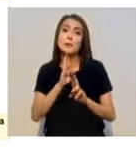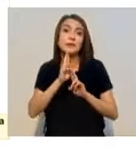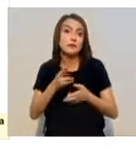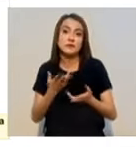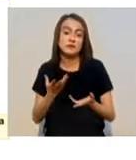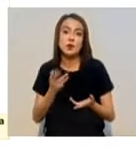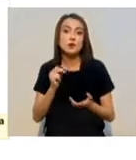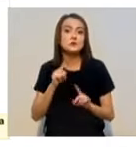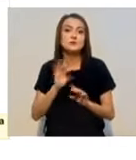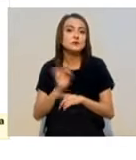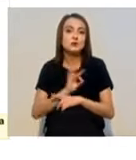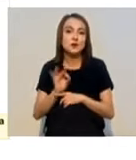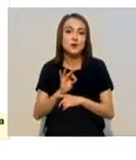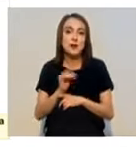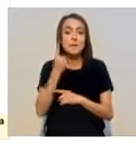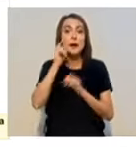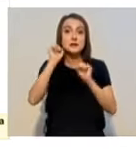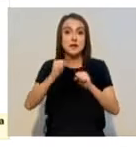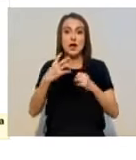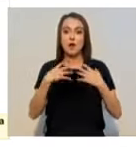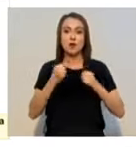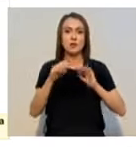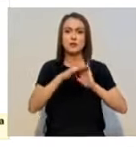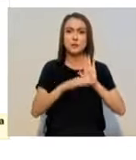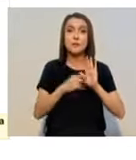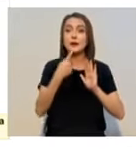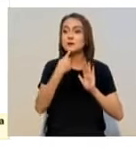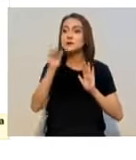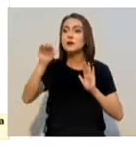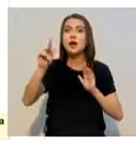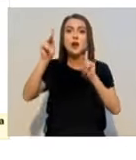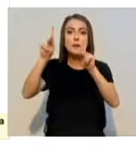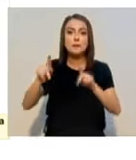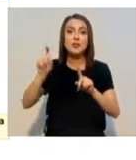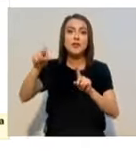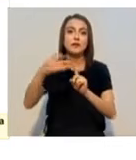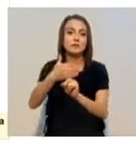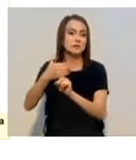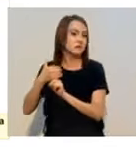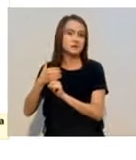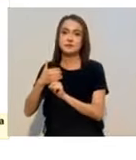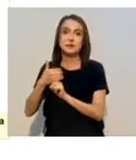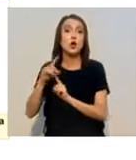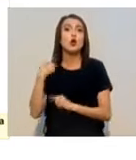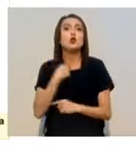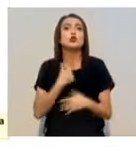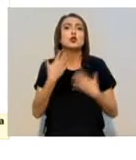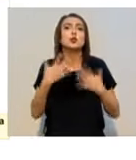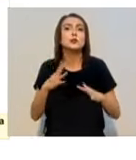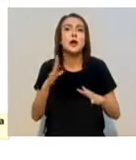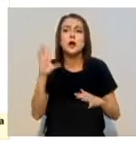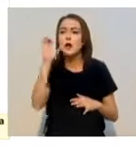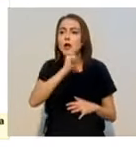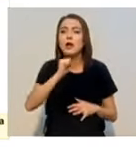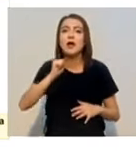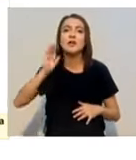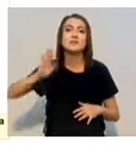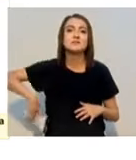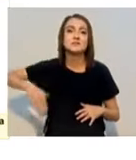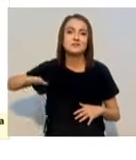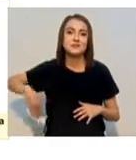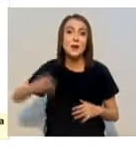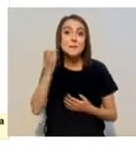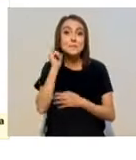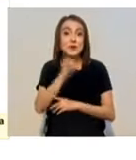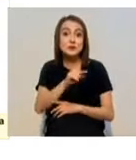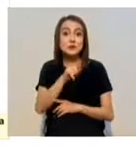no sirven para las órdenes sanitarias, no sirven para indicarle a la persona que se confine. Ya lo que estamos encontrando es tardío. Entonces, por eso es